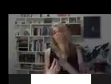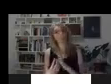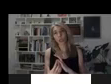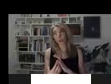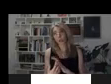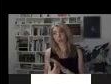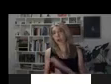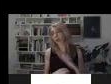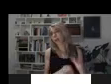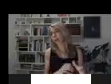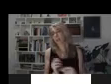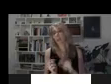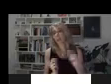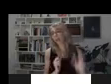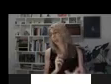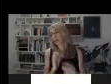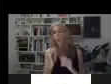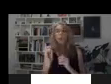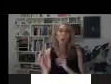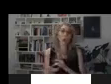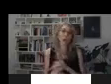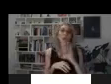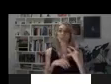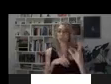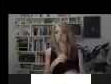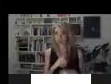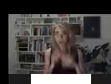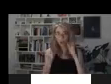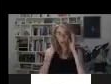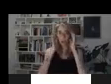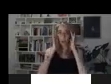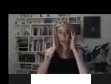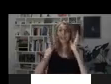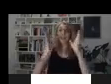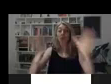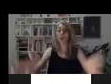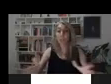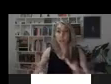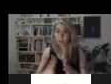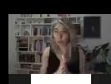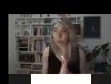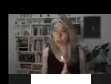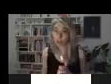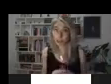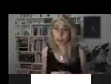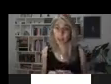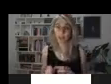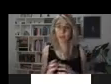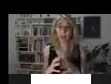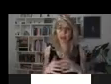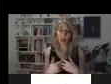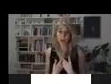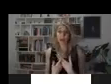artista, todo lo que venimos hablando acerca de la formación, los premios, las exposiciones, la historia particular